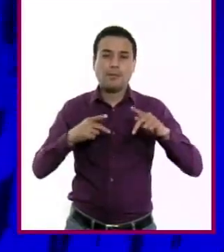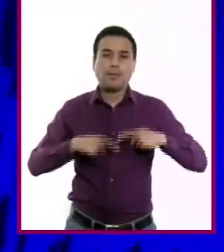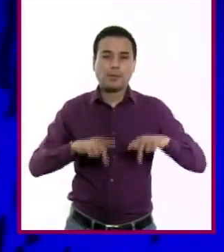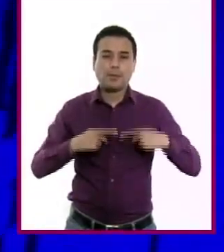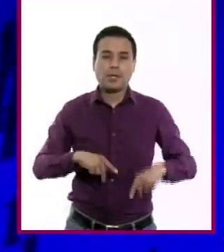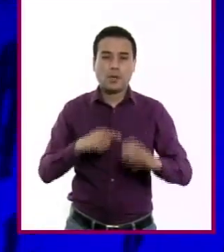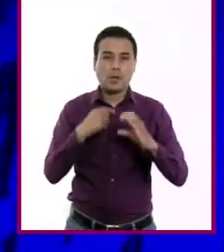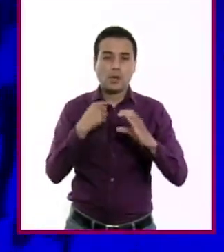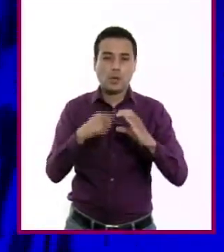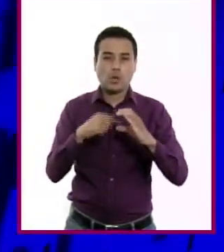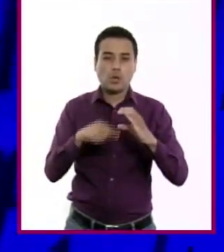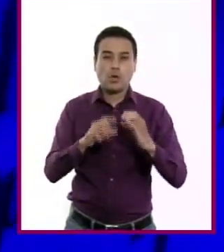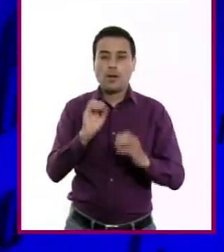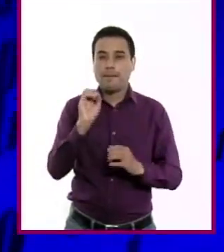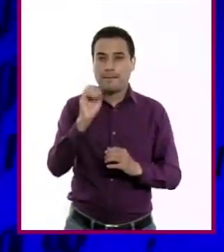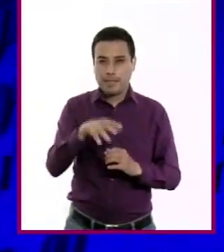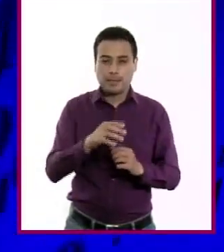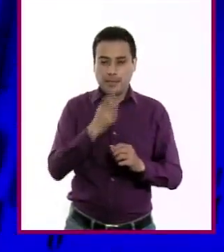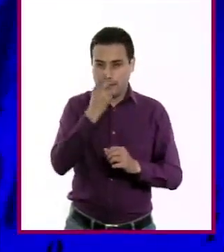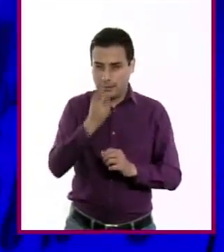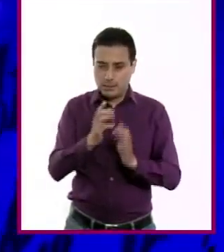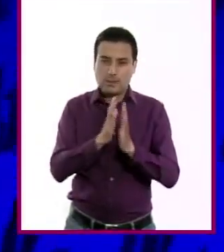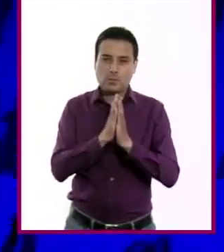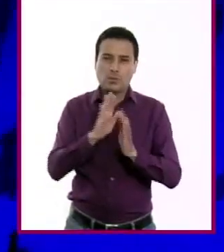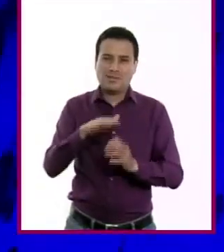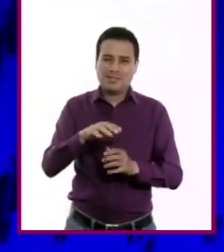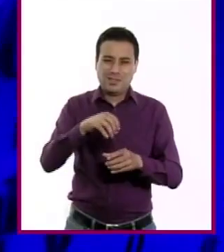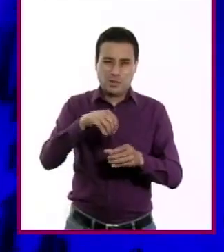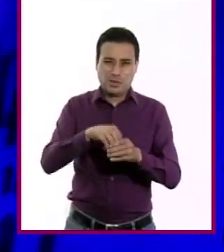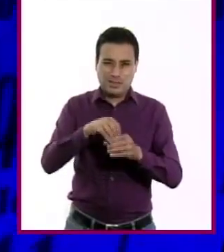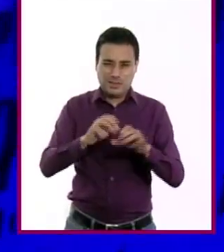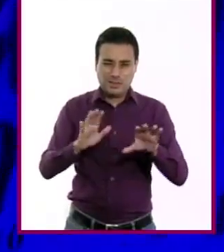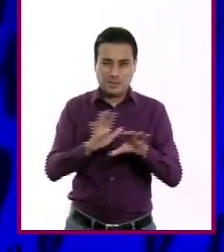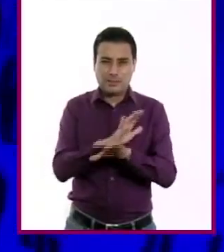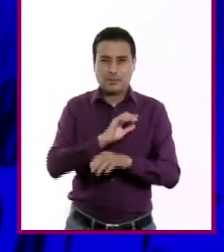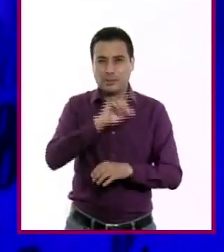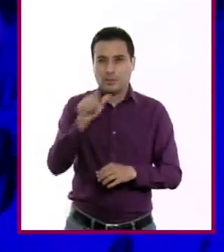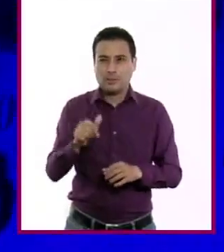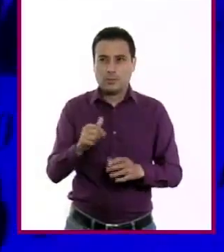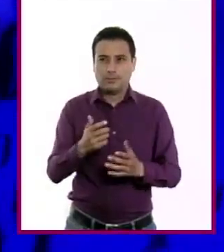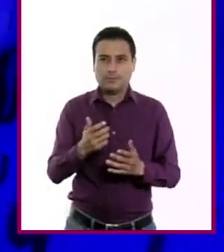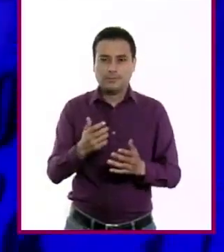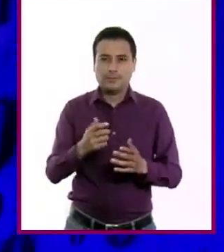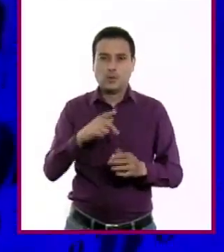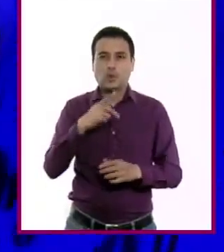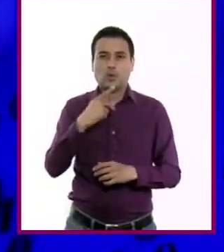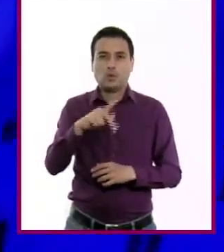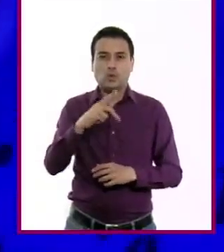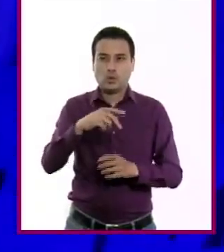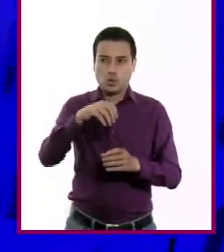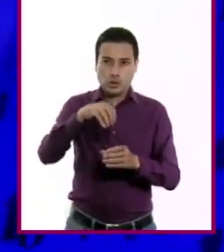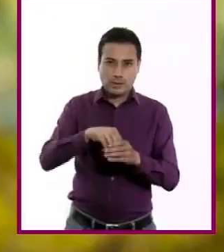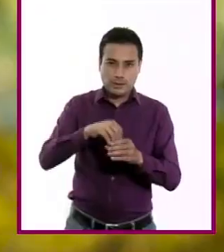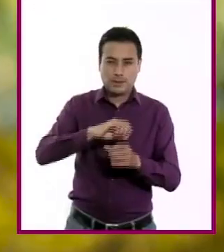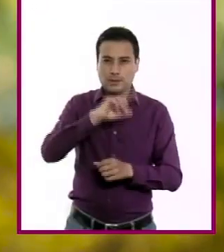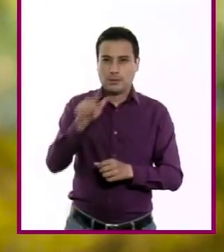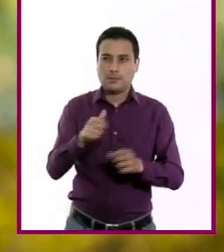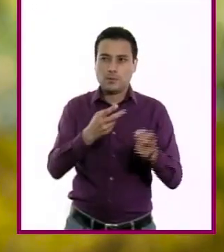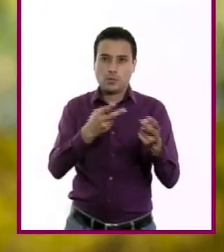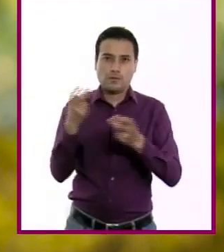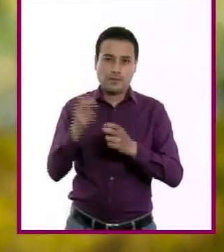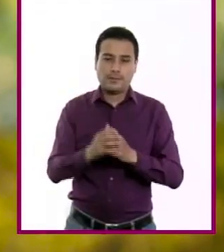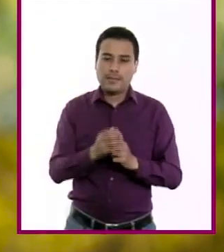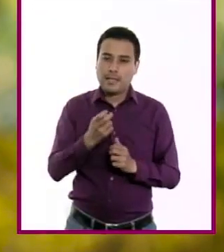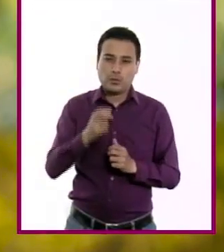haciéndose pasar por Google, restablece uh-huh. tu contraseña, ¿no? Lo clonan la página y entonces capturan tus contraseñas, ¿no? Uh-huh. Es la forma, pues, yo